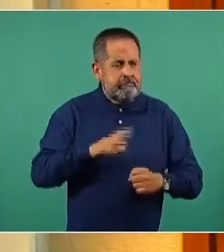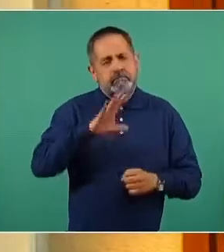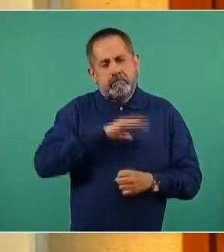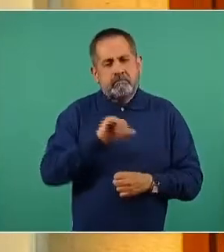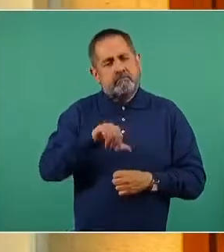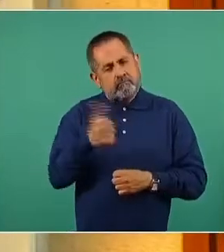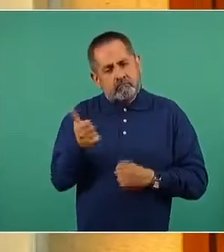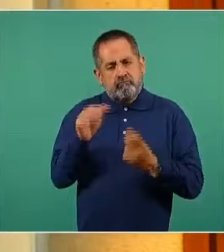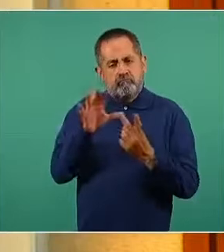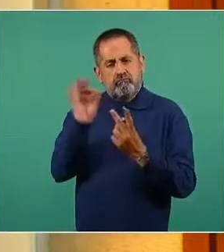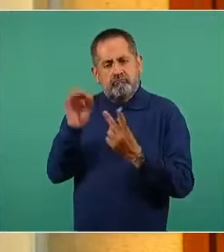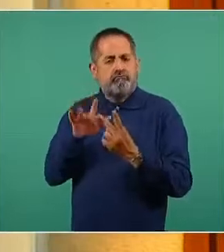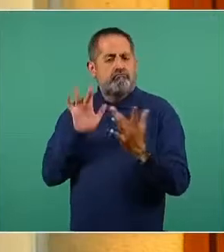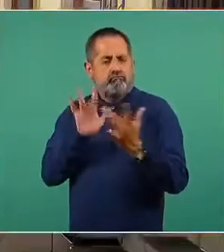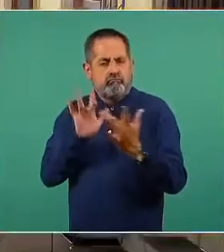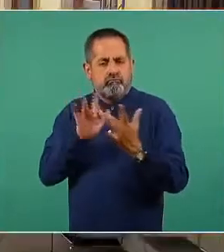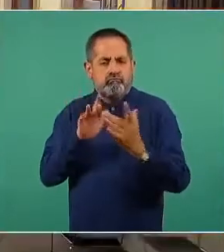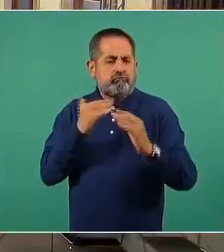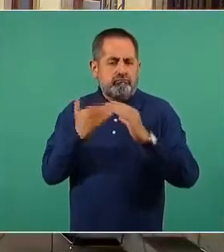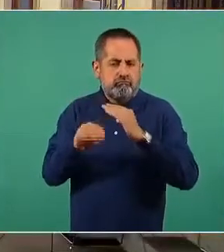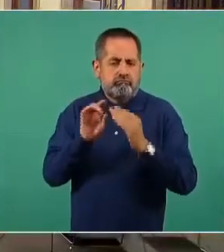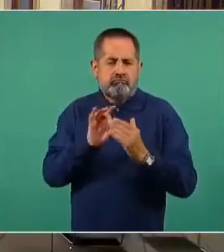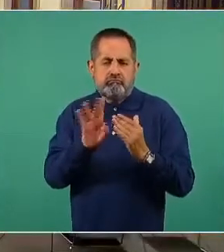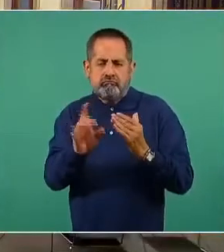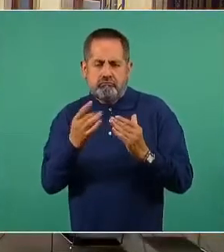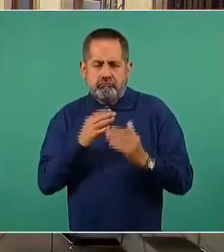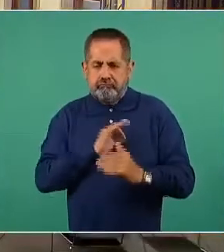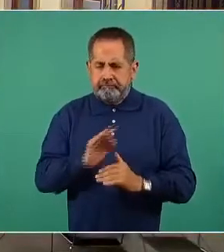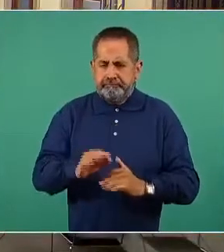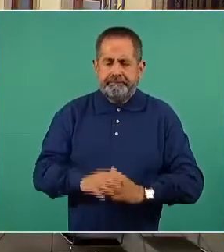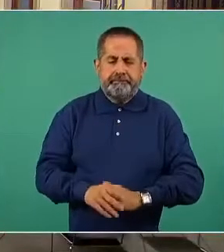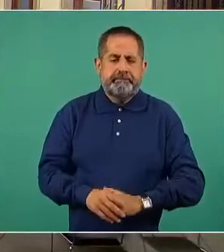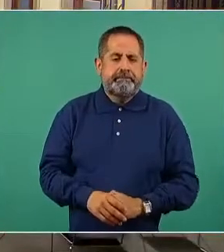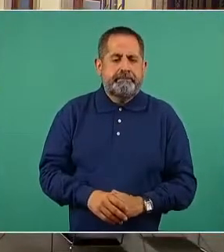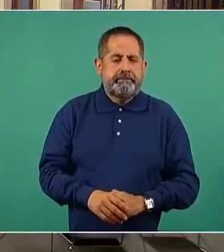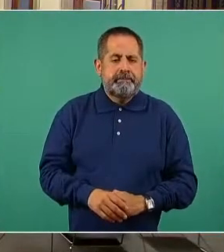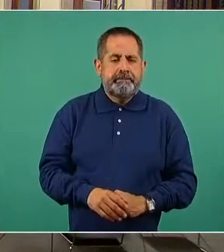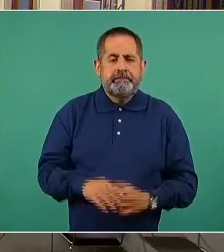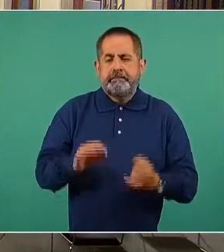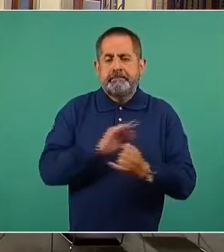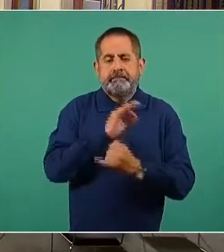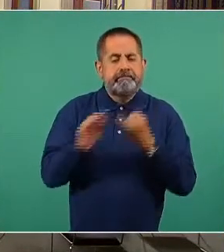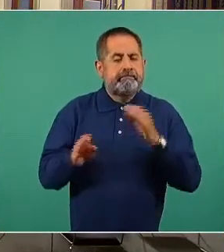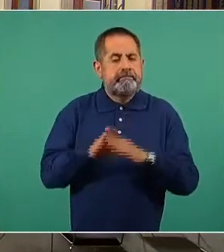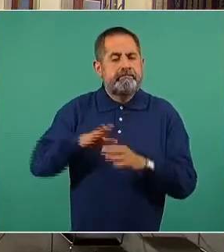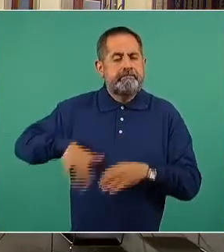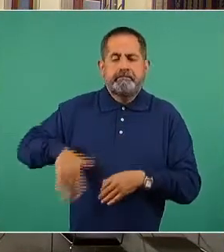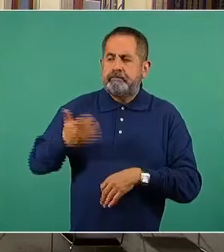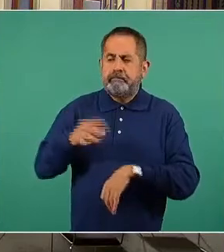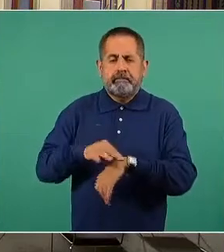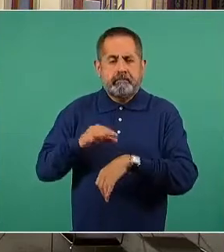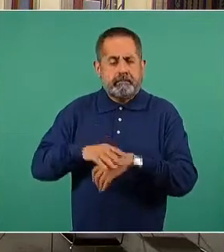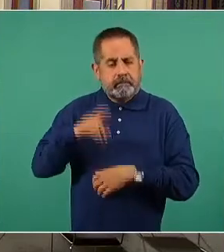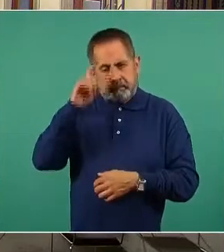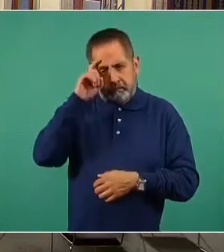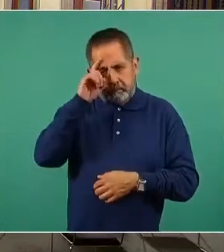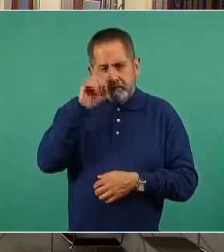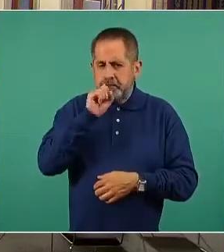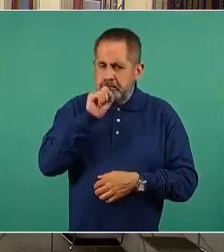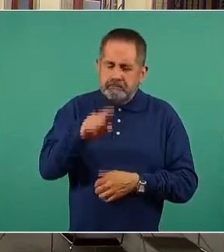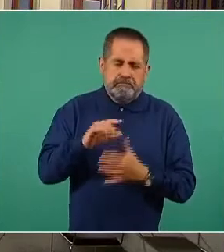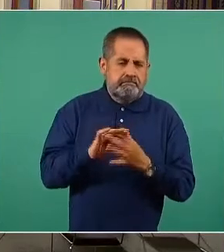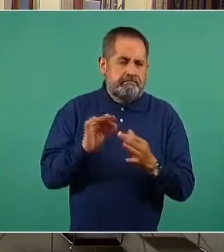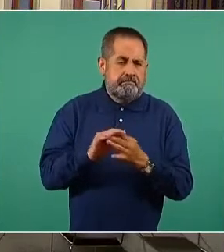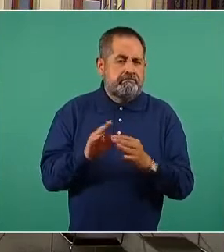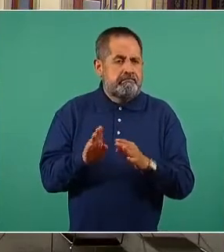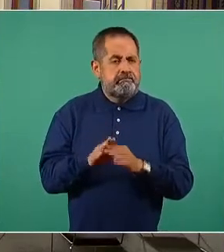otras opciones de comunicación. Y finalmente, como el doctor López-Gatell ya lo comentó también al